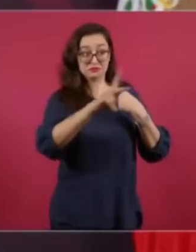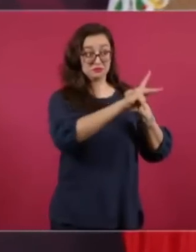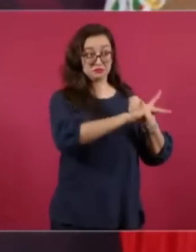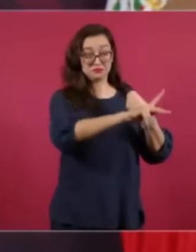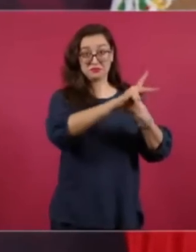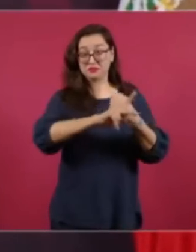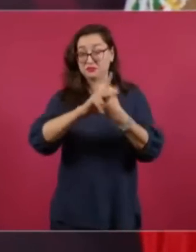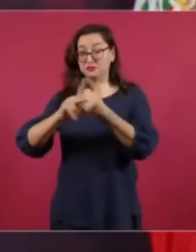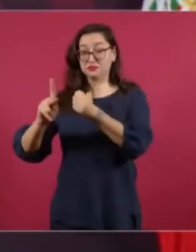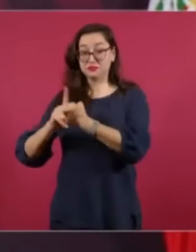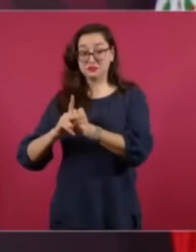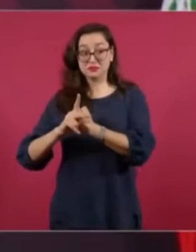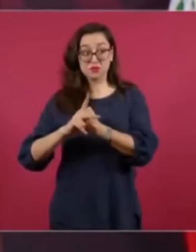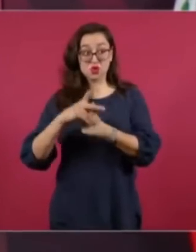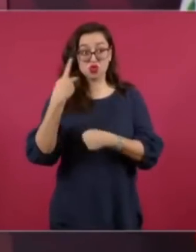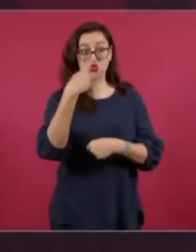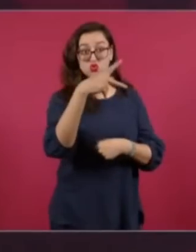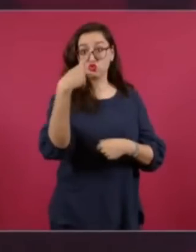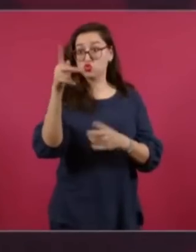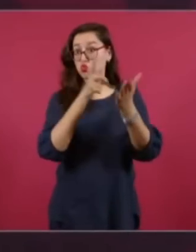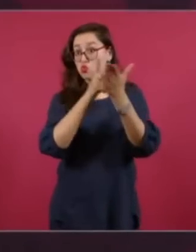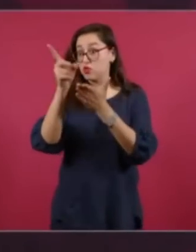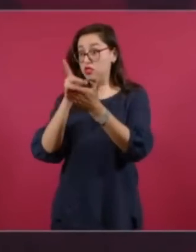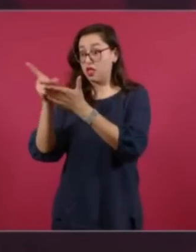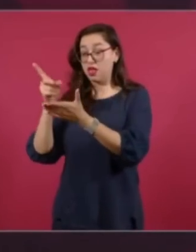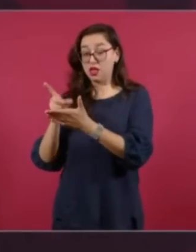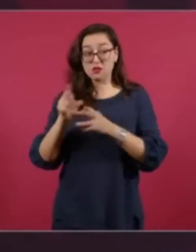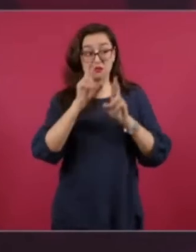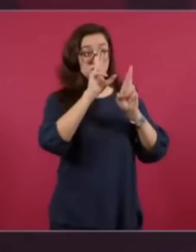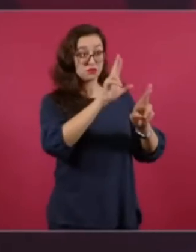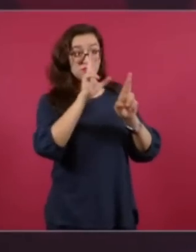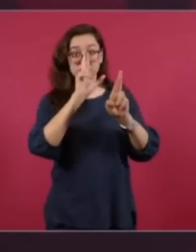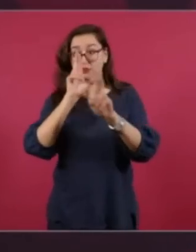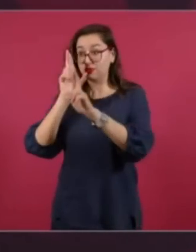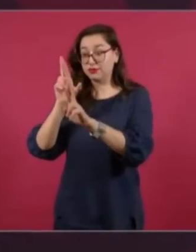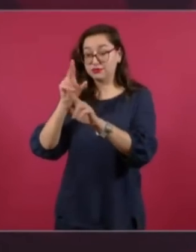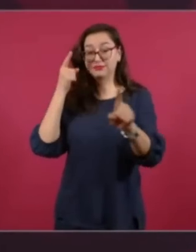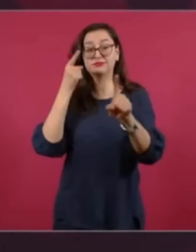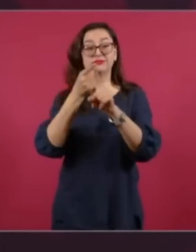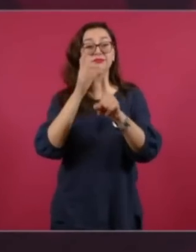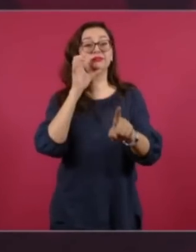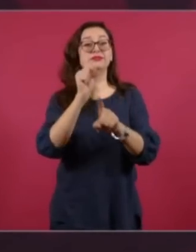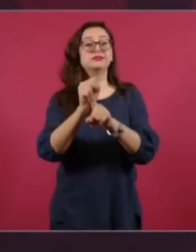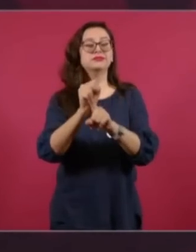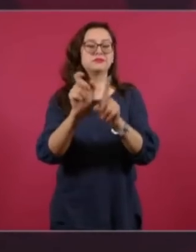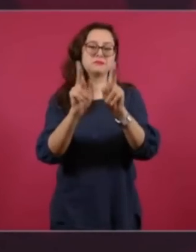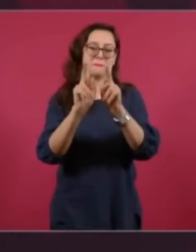el respeto al derecho ajeno es la paz.